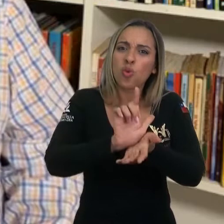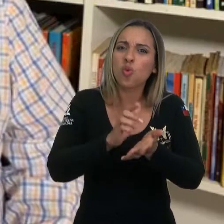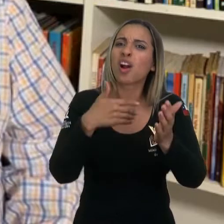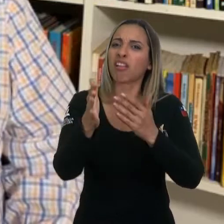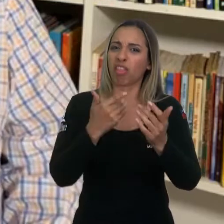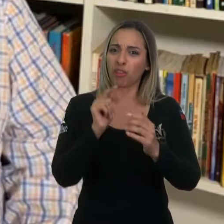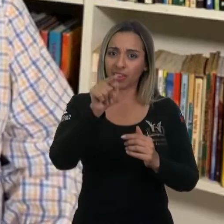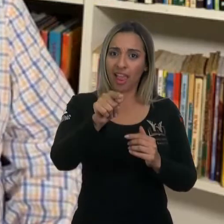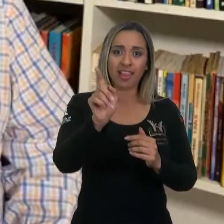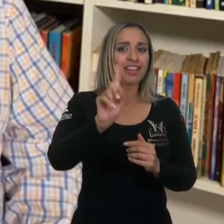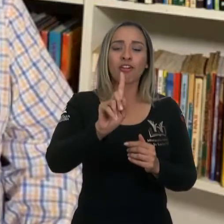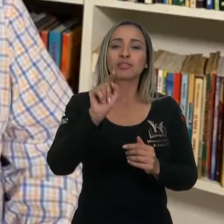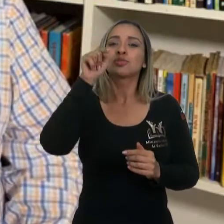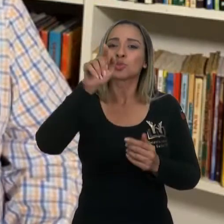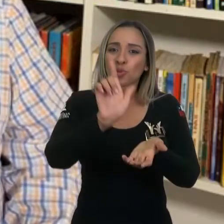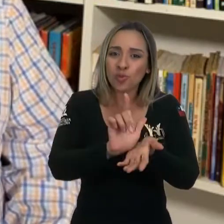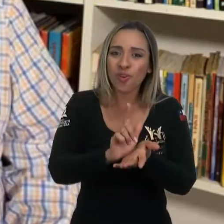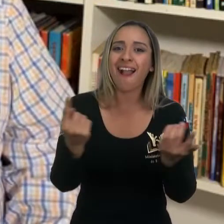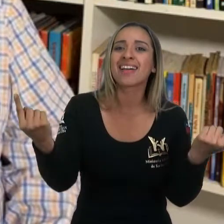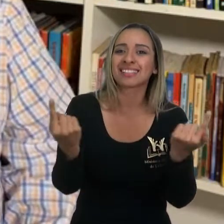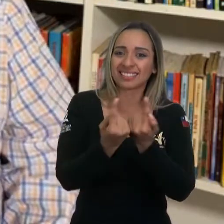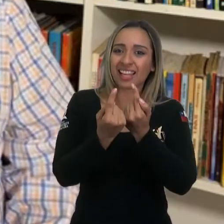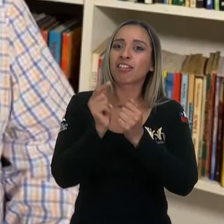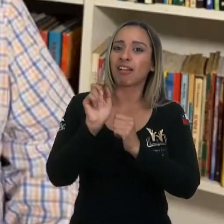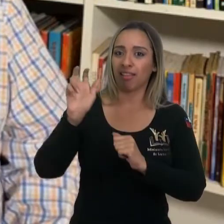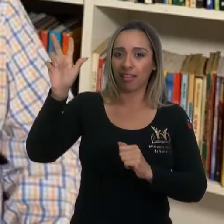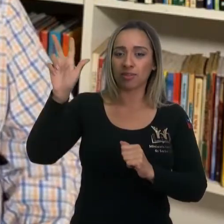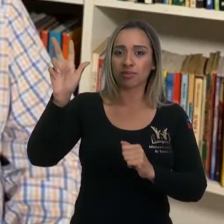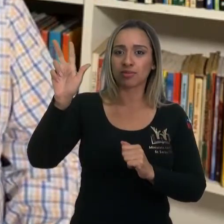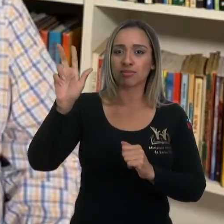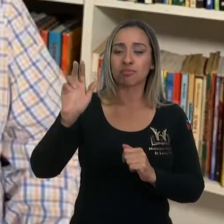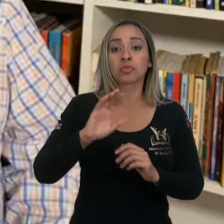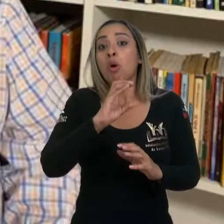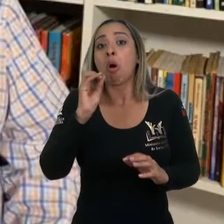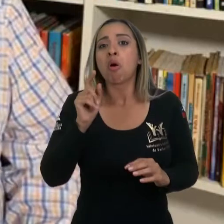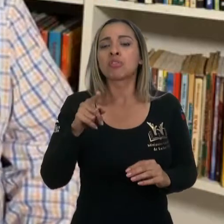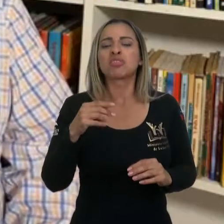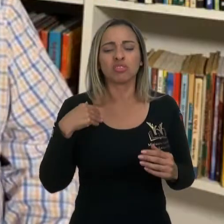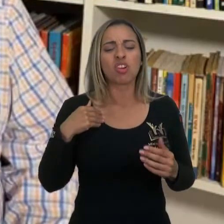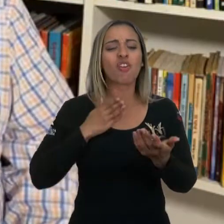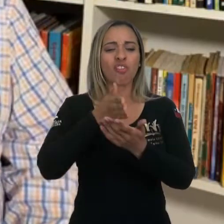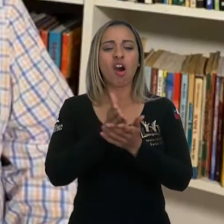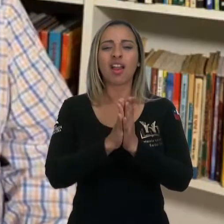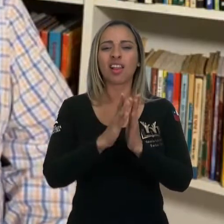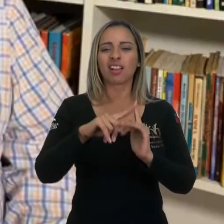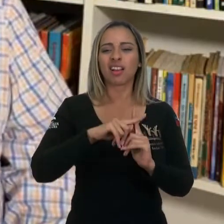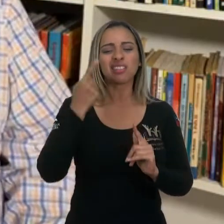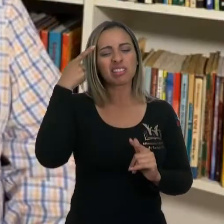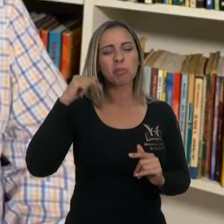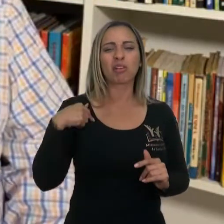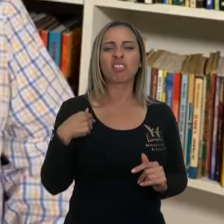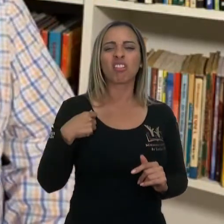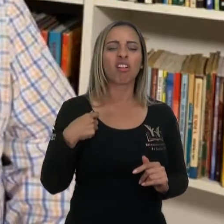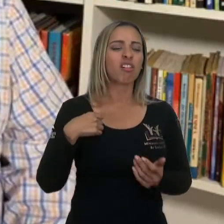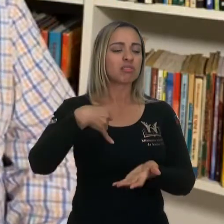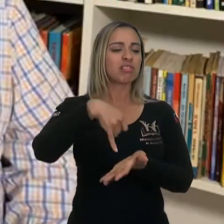Tu lugar está con tus hermanos en la iglesia. Si estás en la iglesia, pero estás adormecido, has caído en la mediocridad de